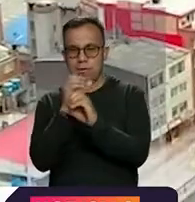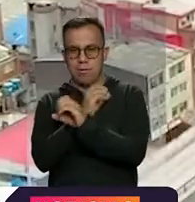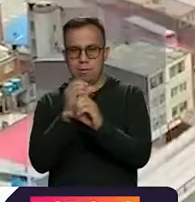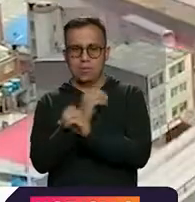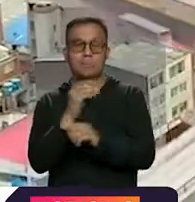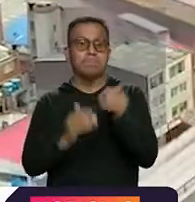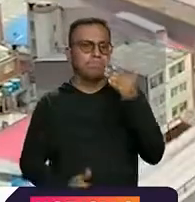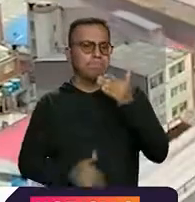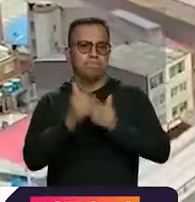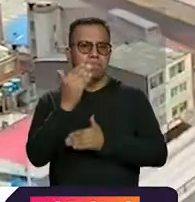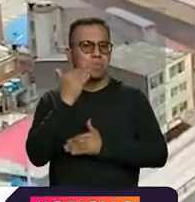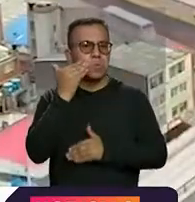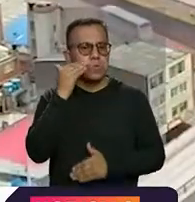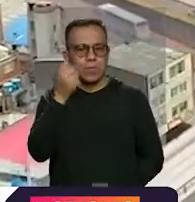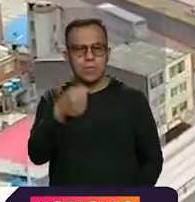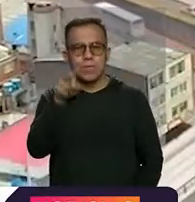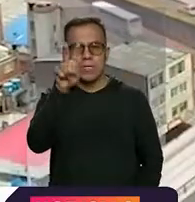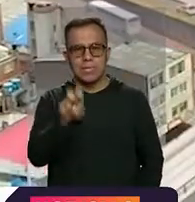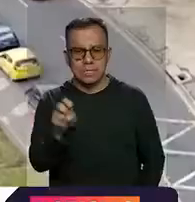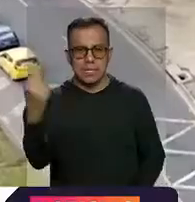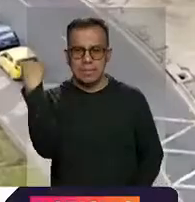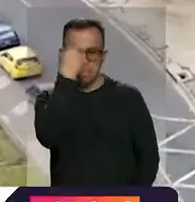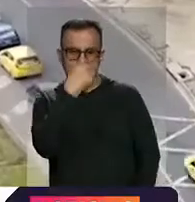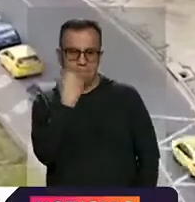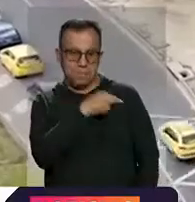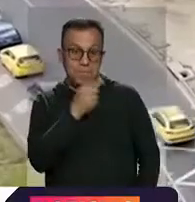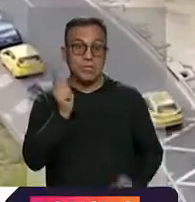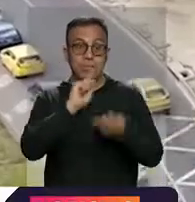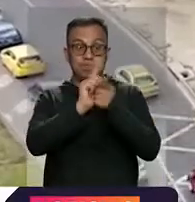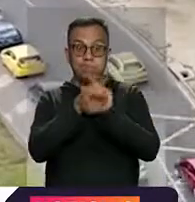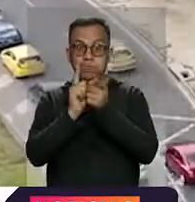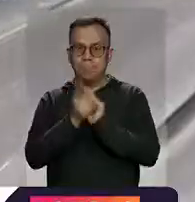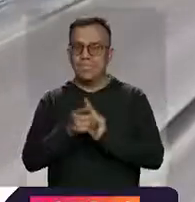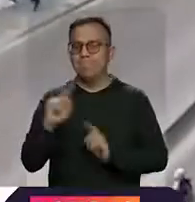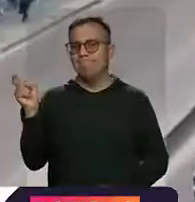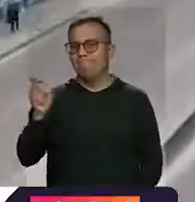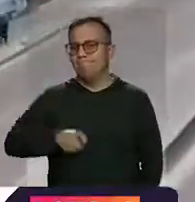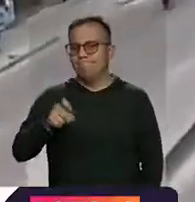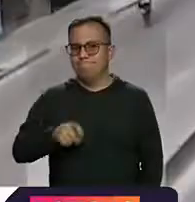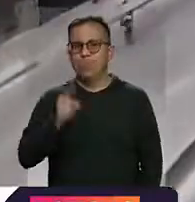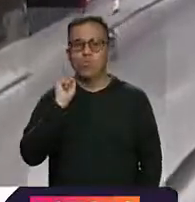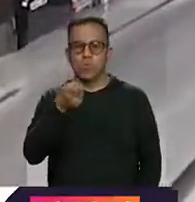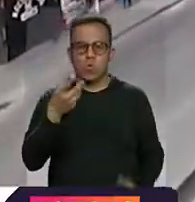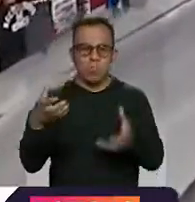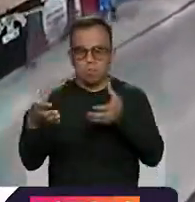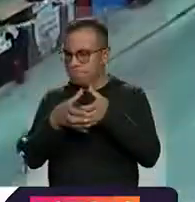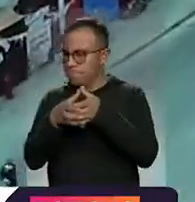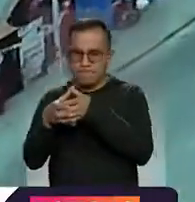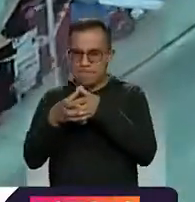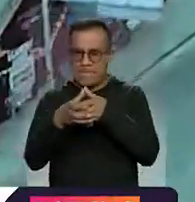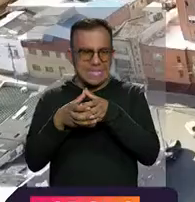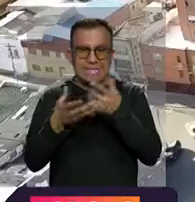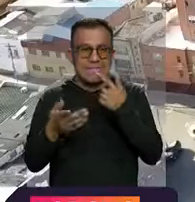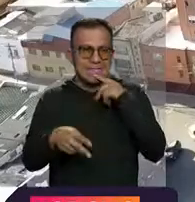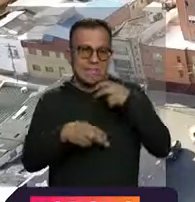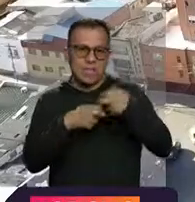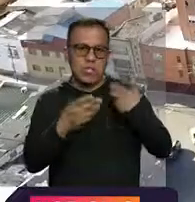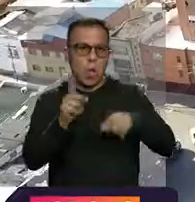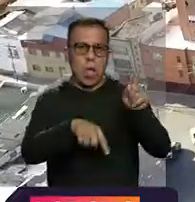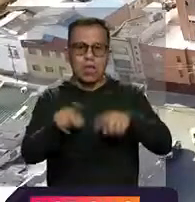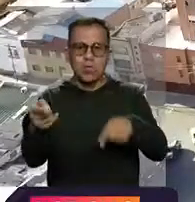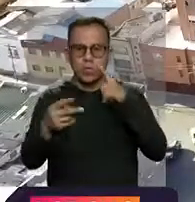que iniciará el 17 de septiembre. Los cambios fueron necesarios ya que el concesionario no ha podido completar